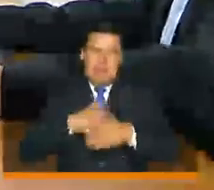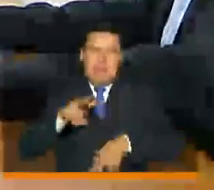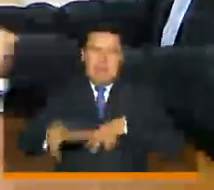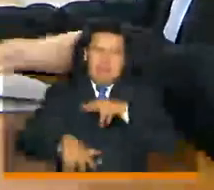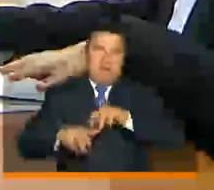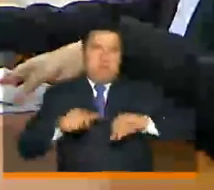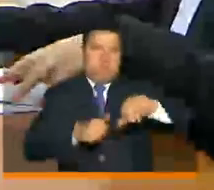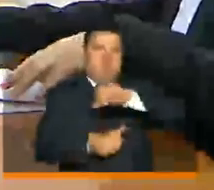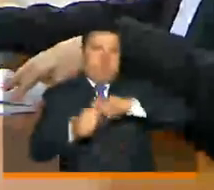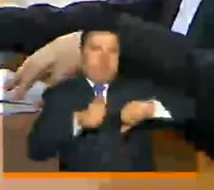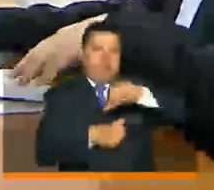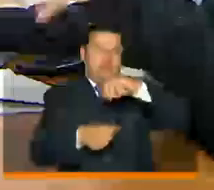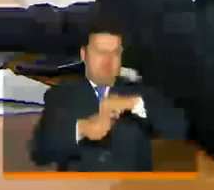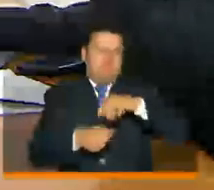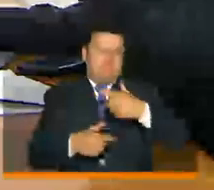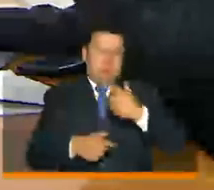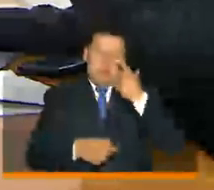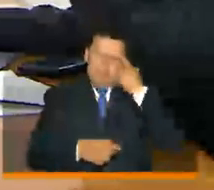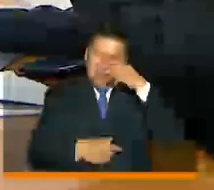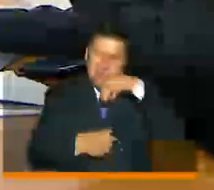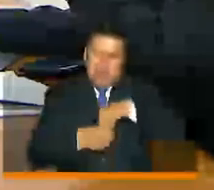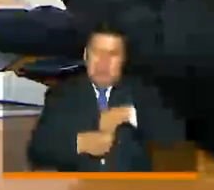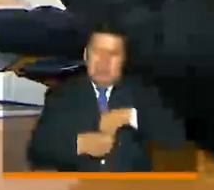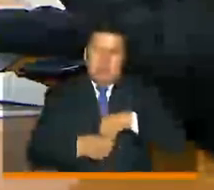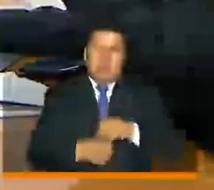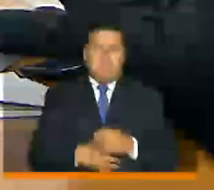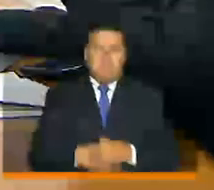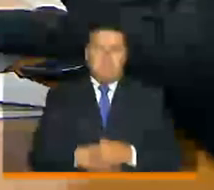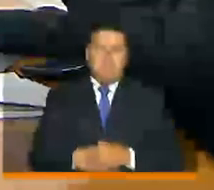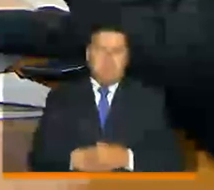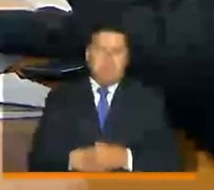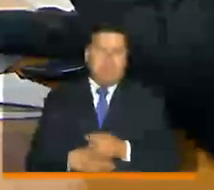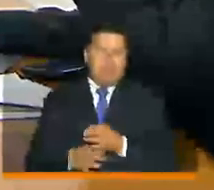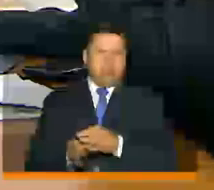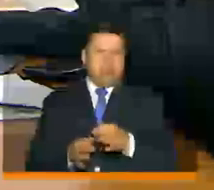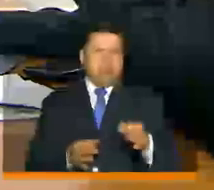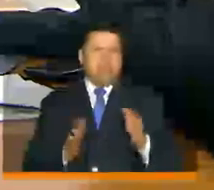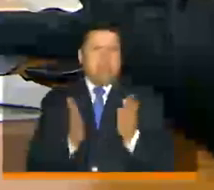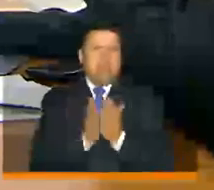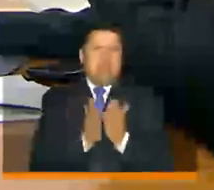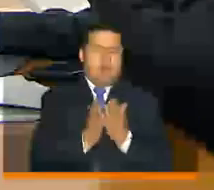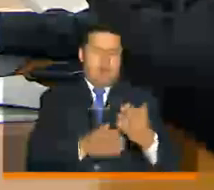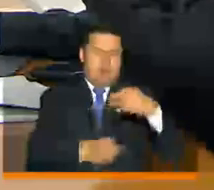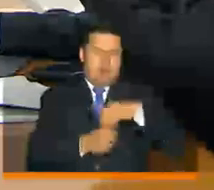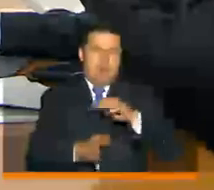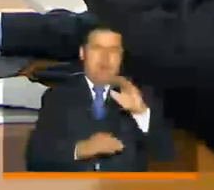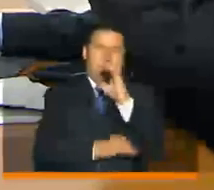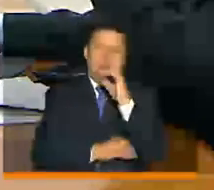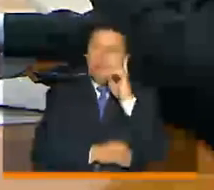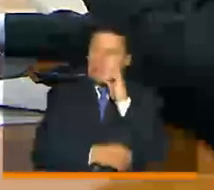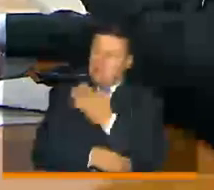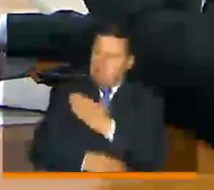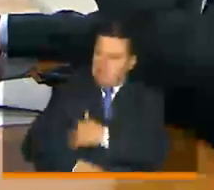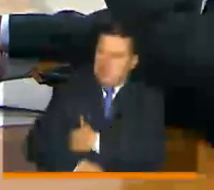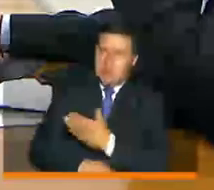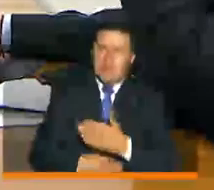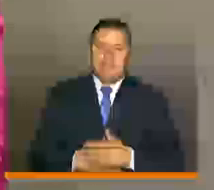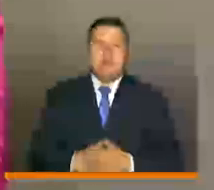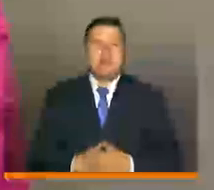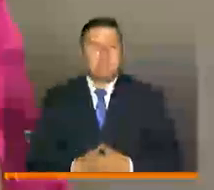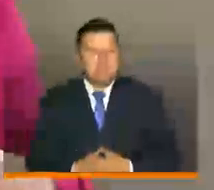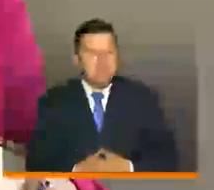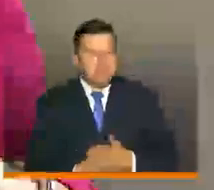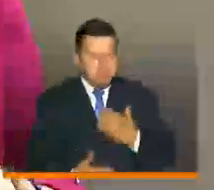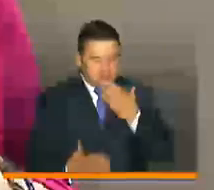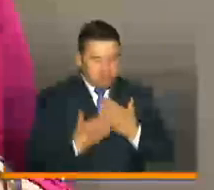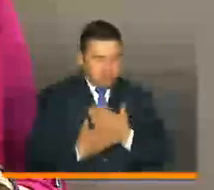de reactivación del esquema de alternancia en varios centros educativos de Colombia. La escuchamos, señora ministra.